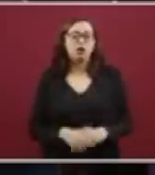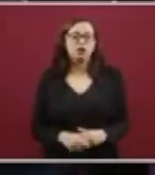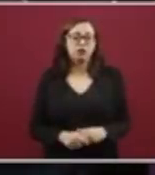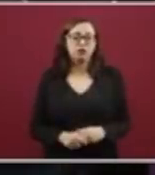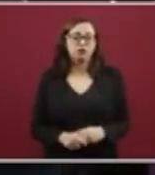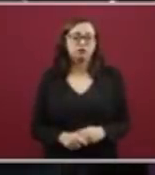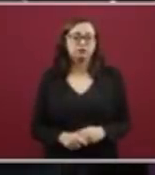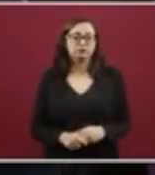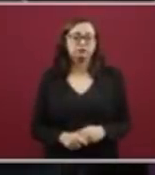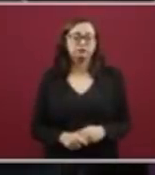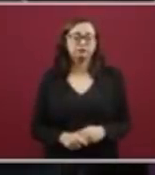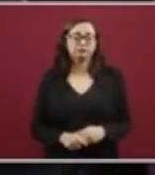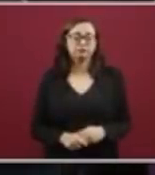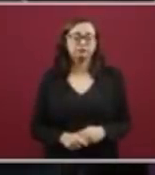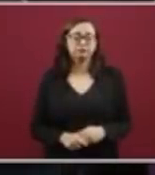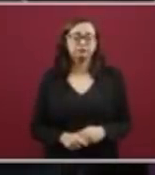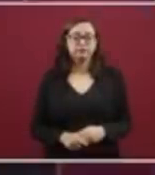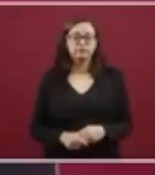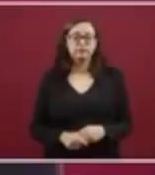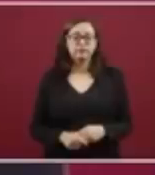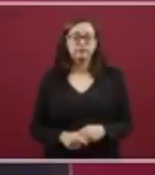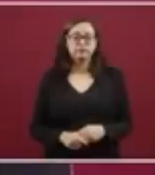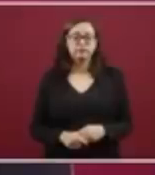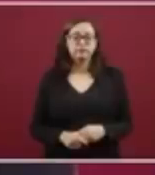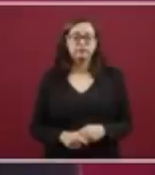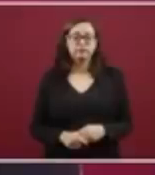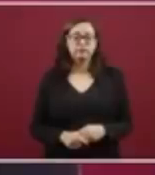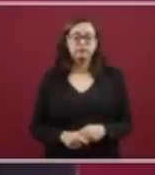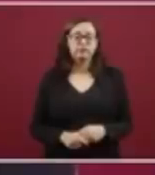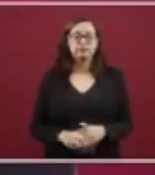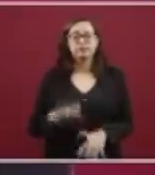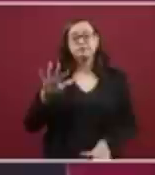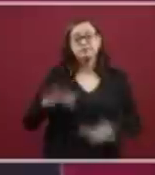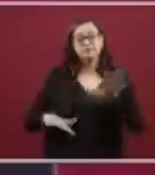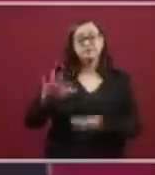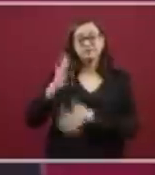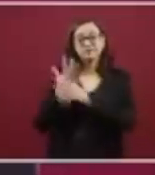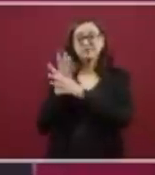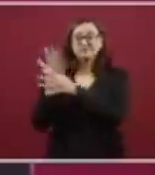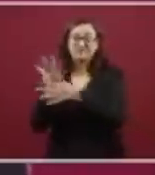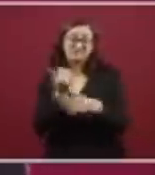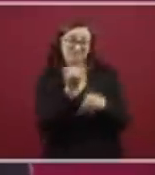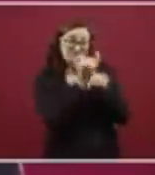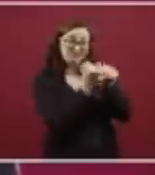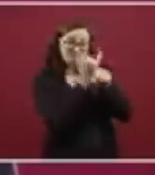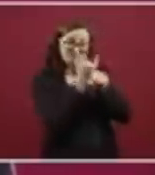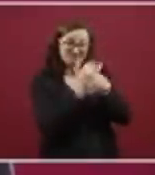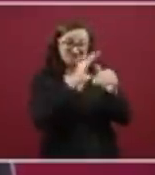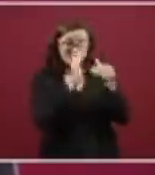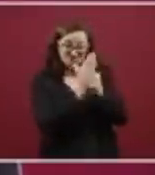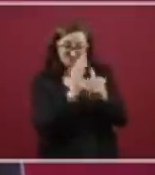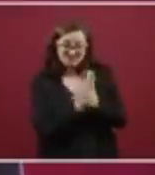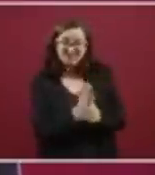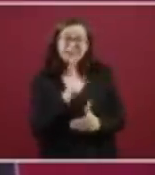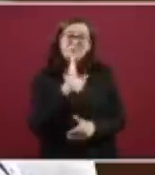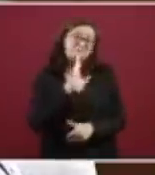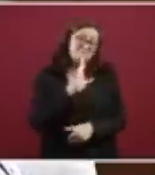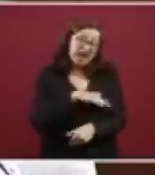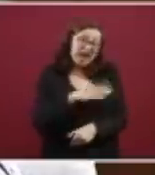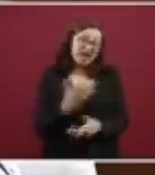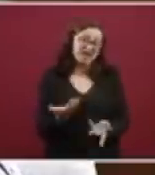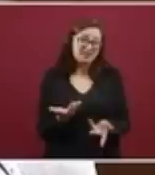En algunos casos argumentan de que están mal integradas las investigaciones, pero en otros casos es muy evidente